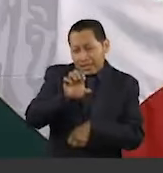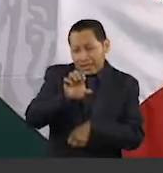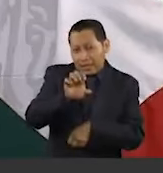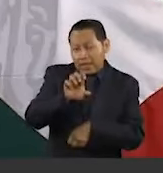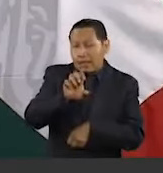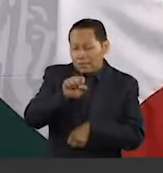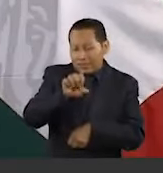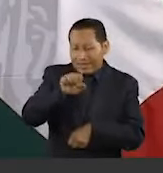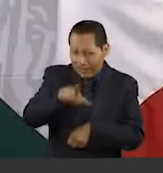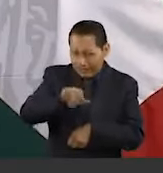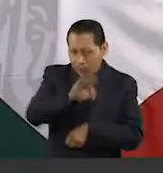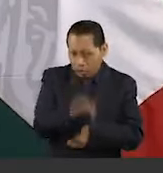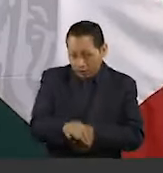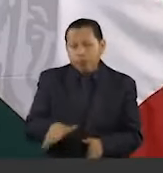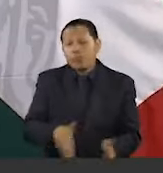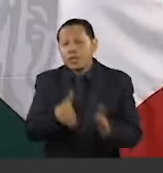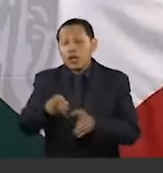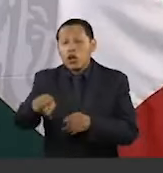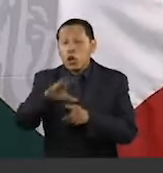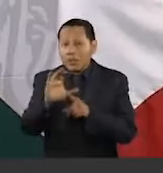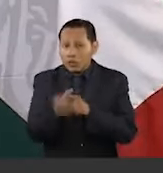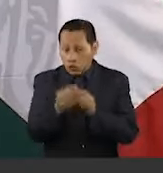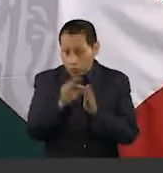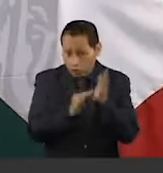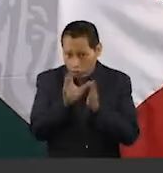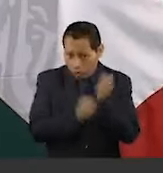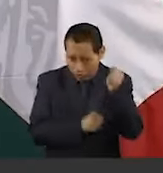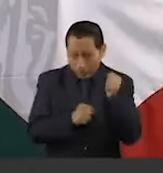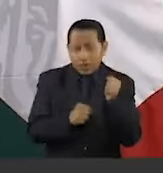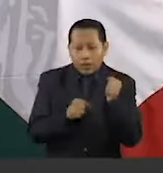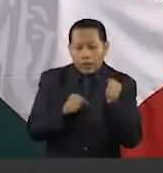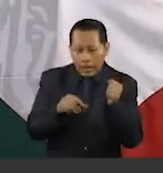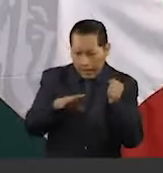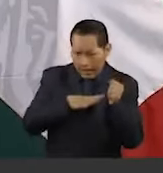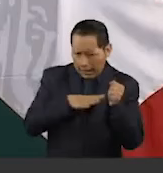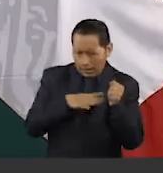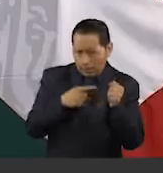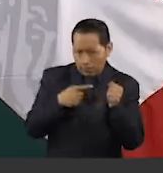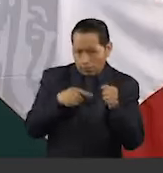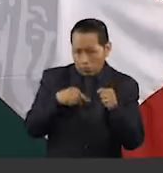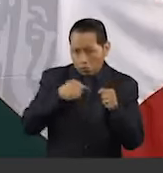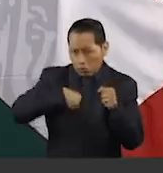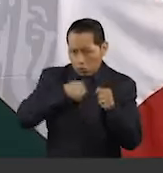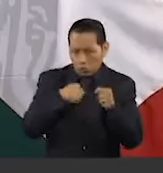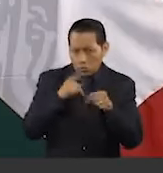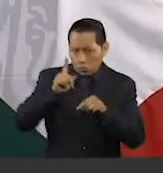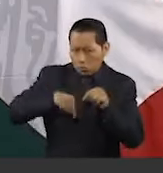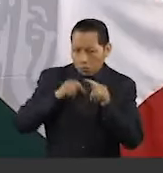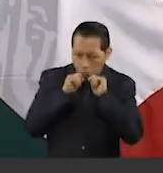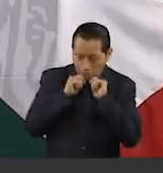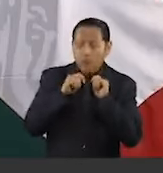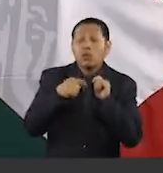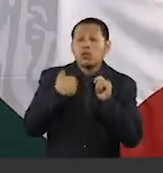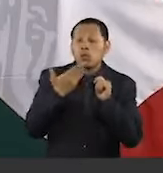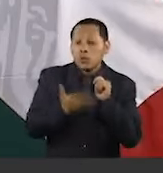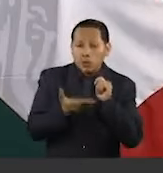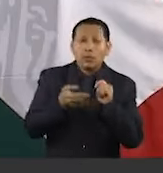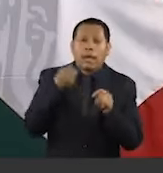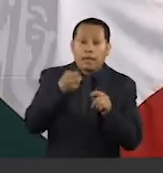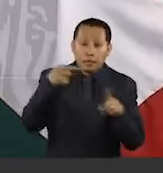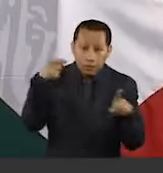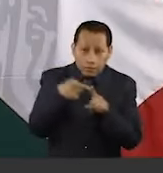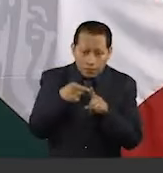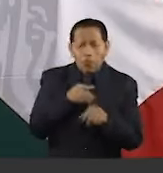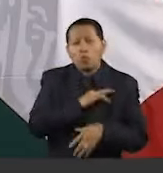sesione la Comisión de Puntos Constitucionales sí los tienen, aún sin nosotros. Te diría que si esa es su intención, que así sea,